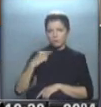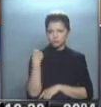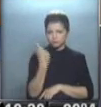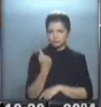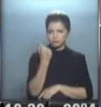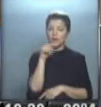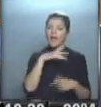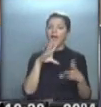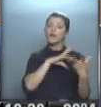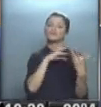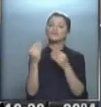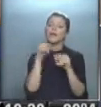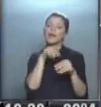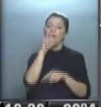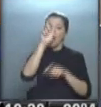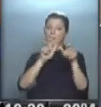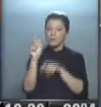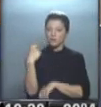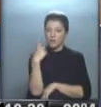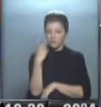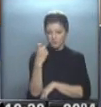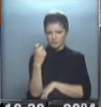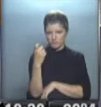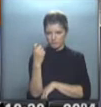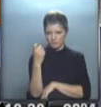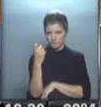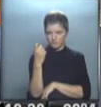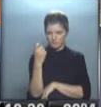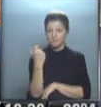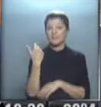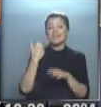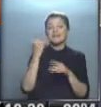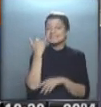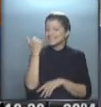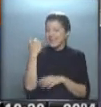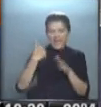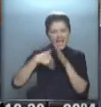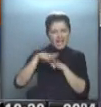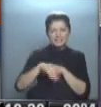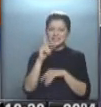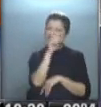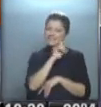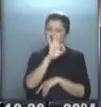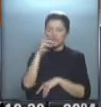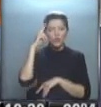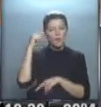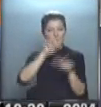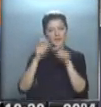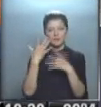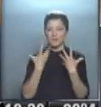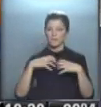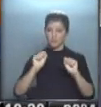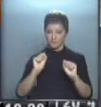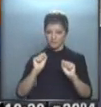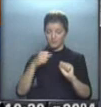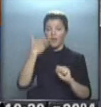encontrar e identificar a los nietos que están siendo buscados. Ya llegan al número 109. Después, les decía, de